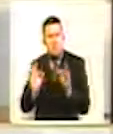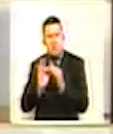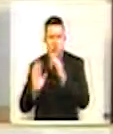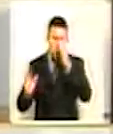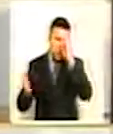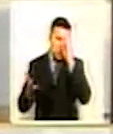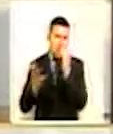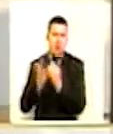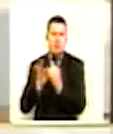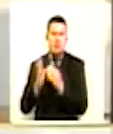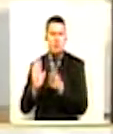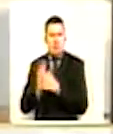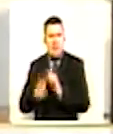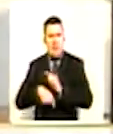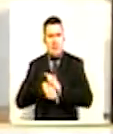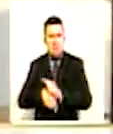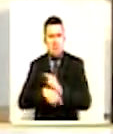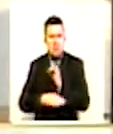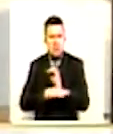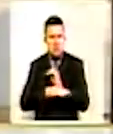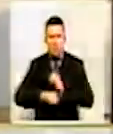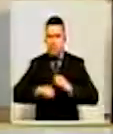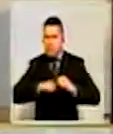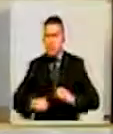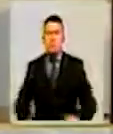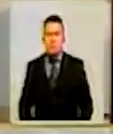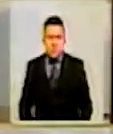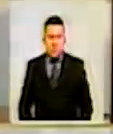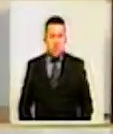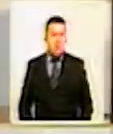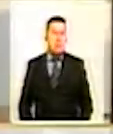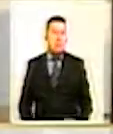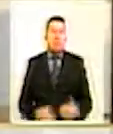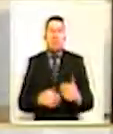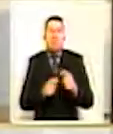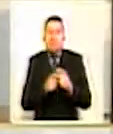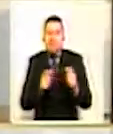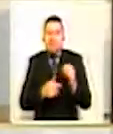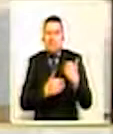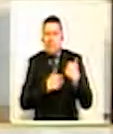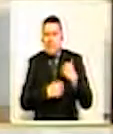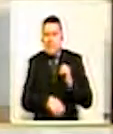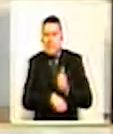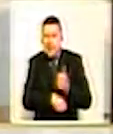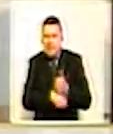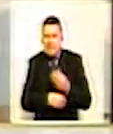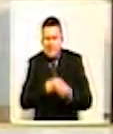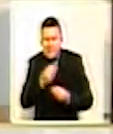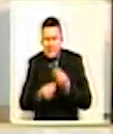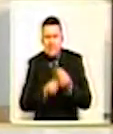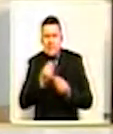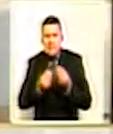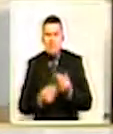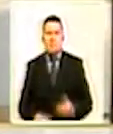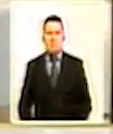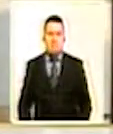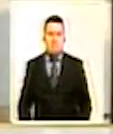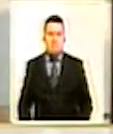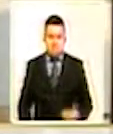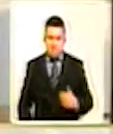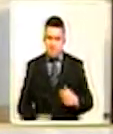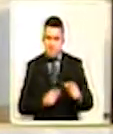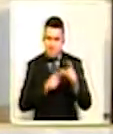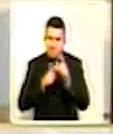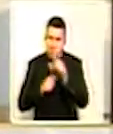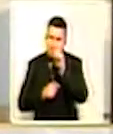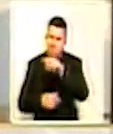muy concretas sobre la efectividad de la institución. Hay una gran tarea para desarrollar. La